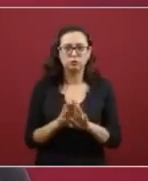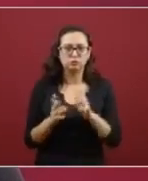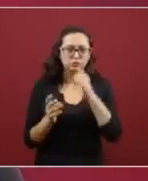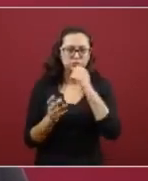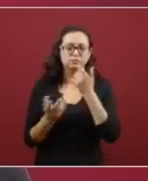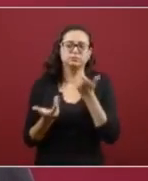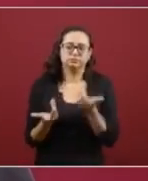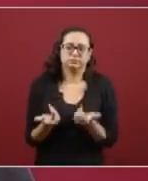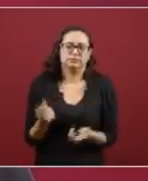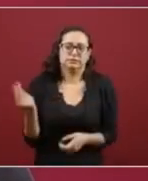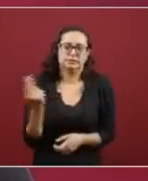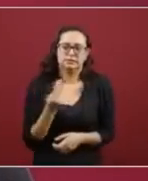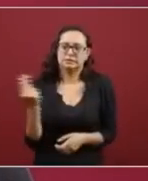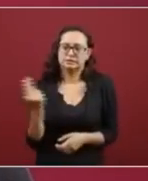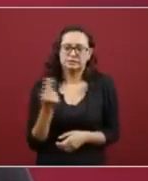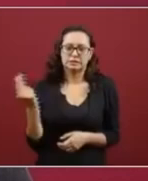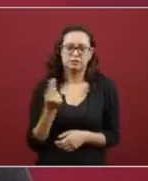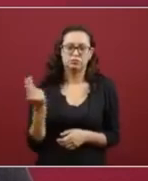Sí necesitamos